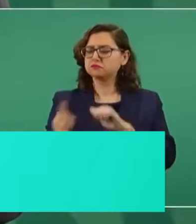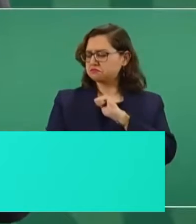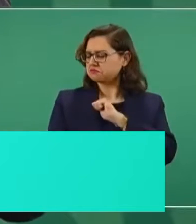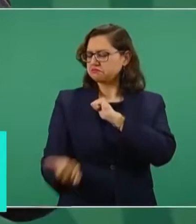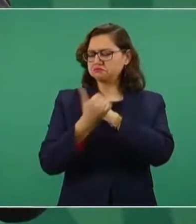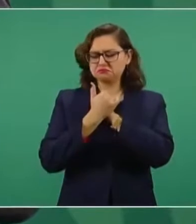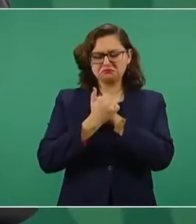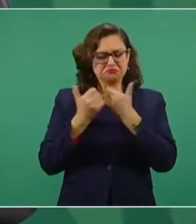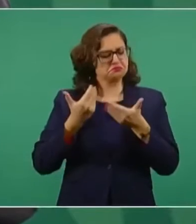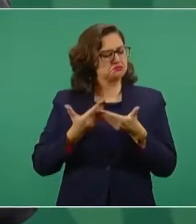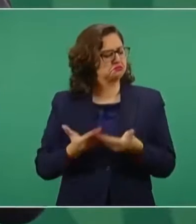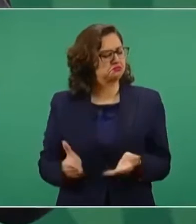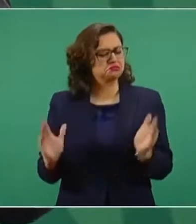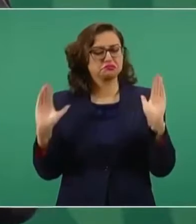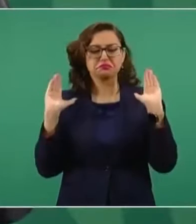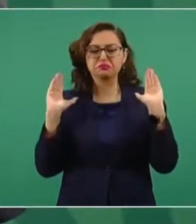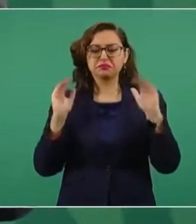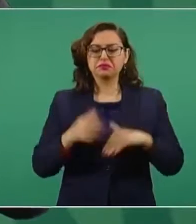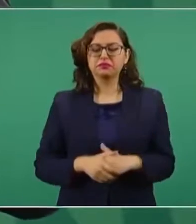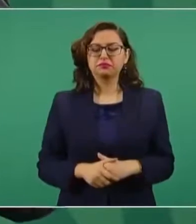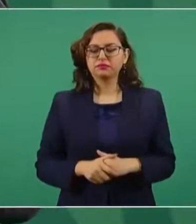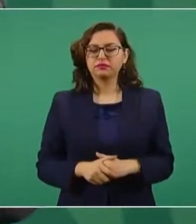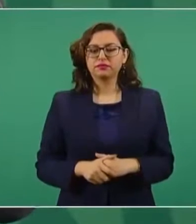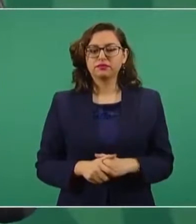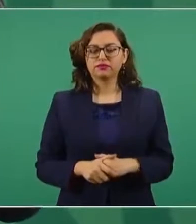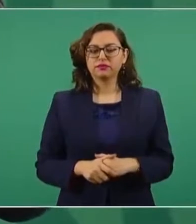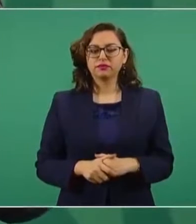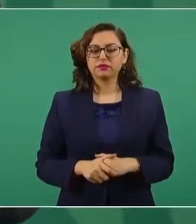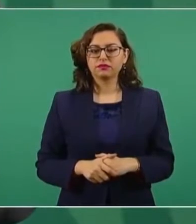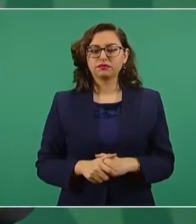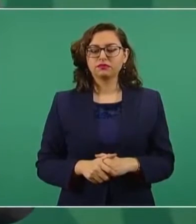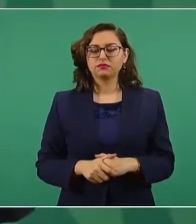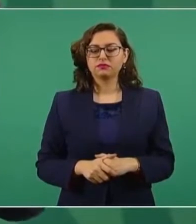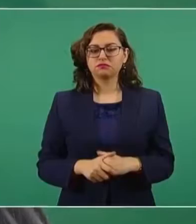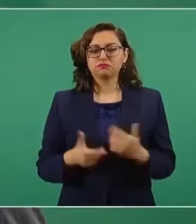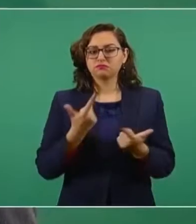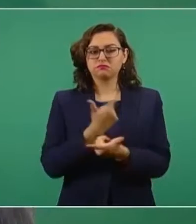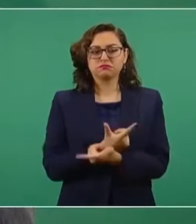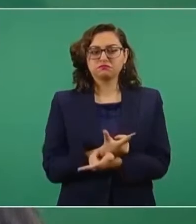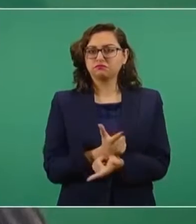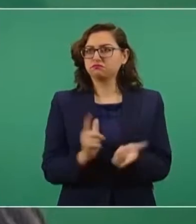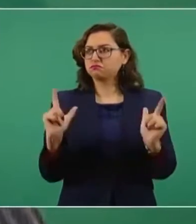No impedimos a nadie que